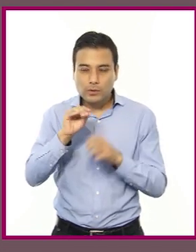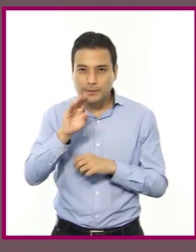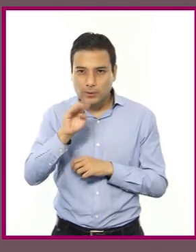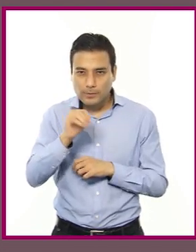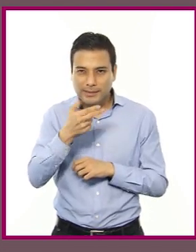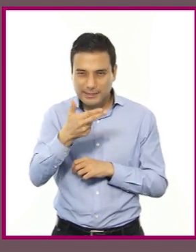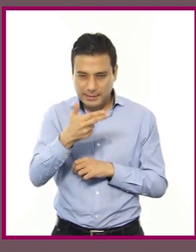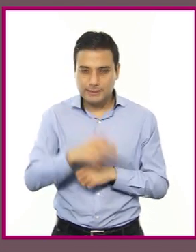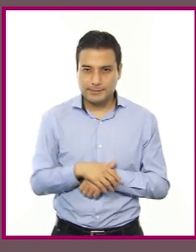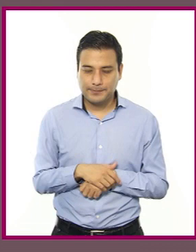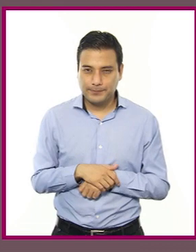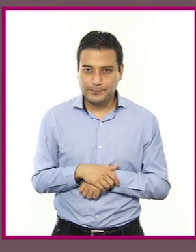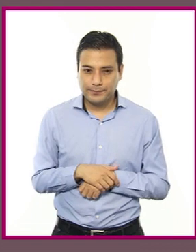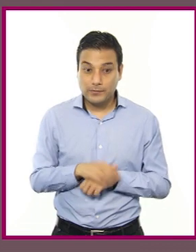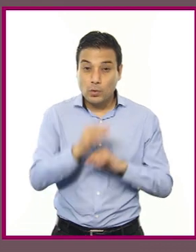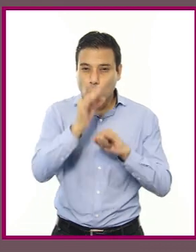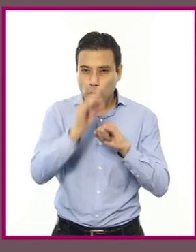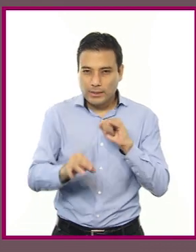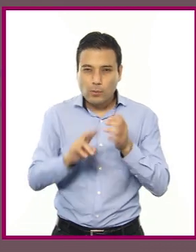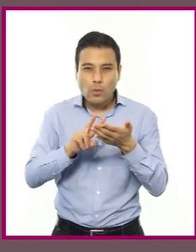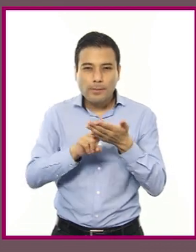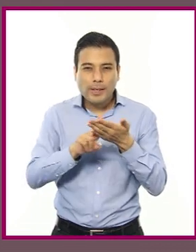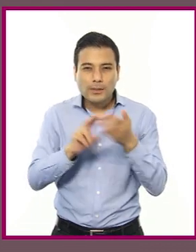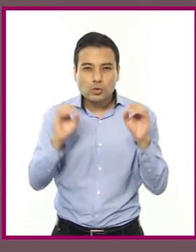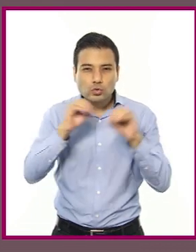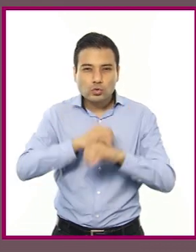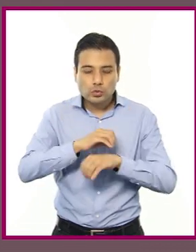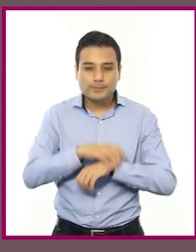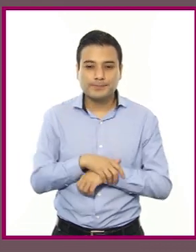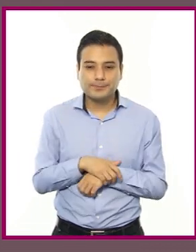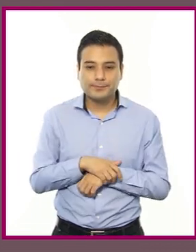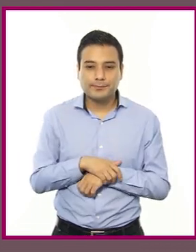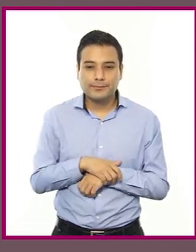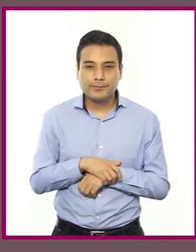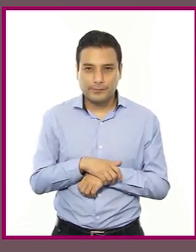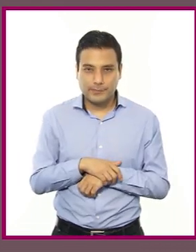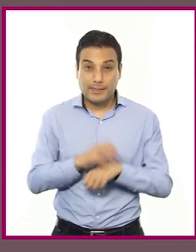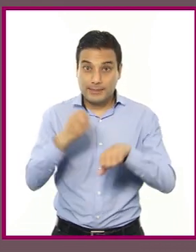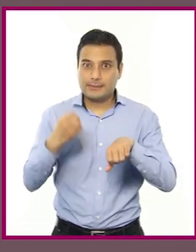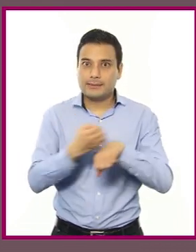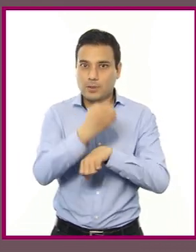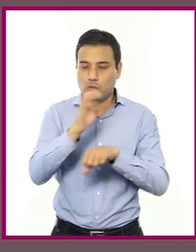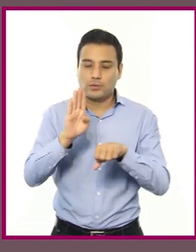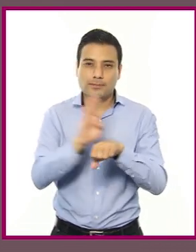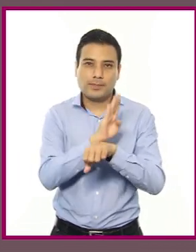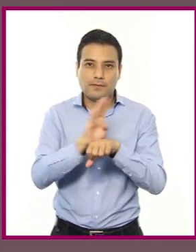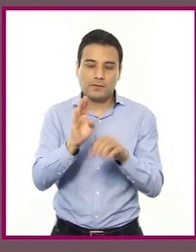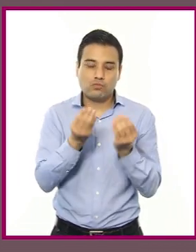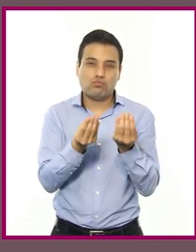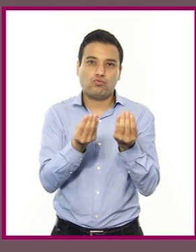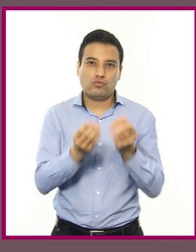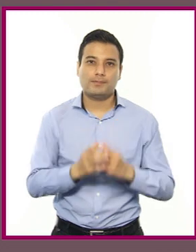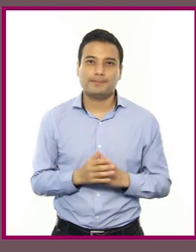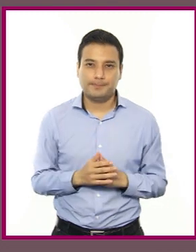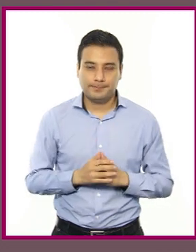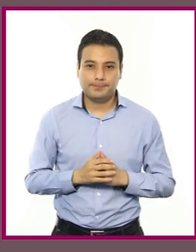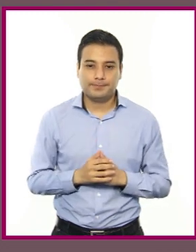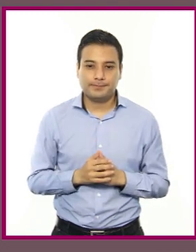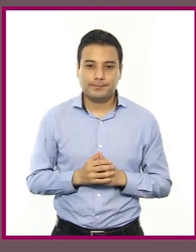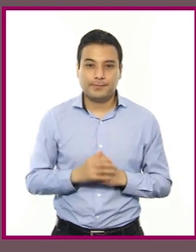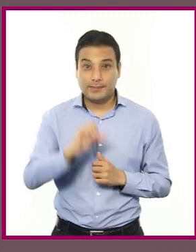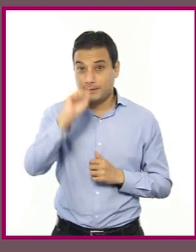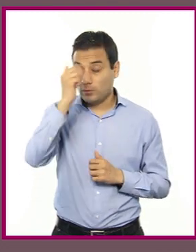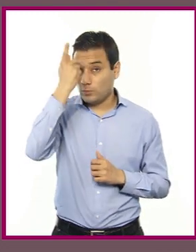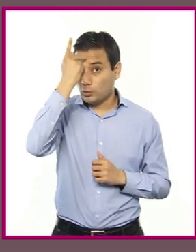1.399.999. Finalmente, en verde oscuro están los estados más beneficiados del reparto agrario cardenista: San